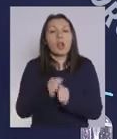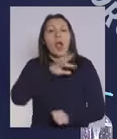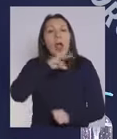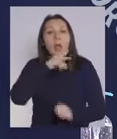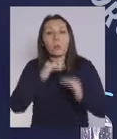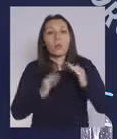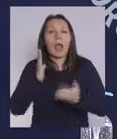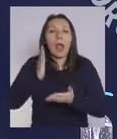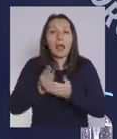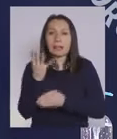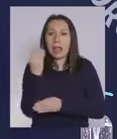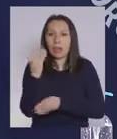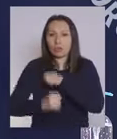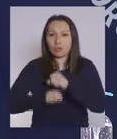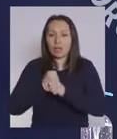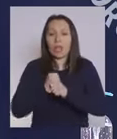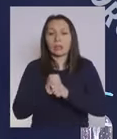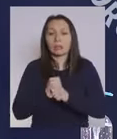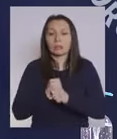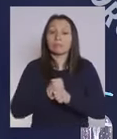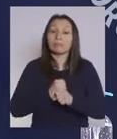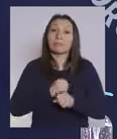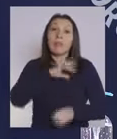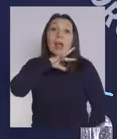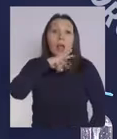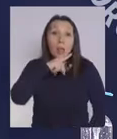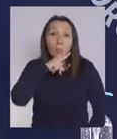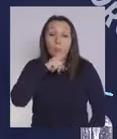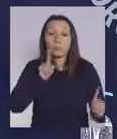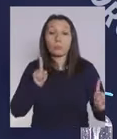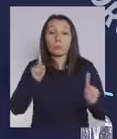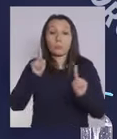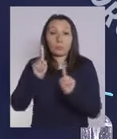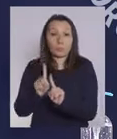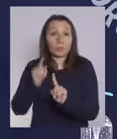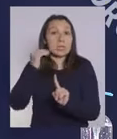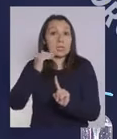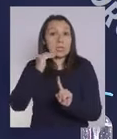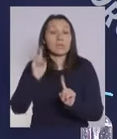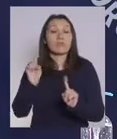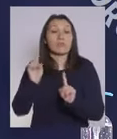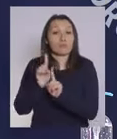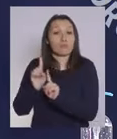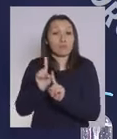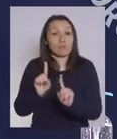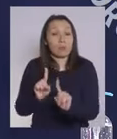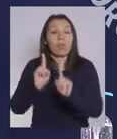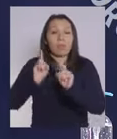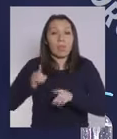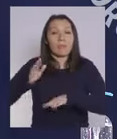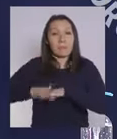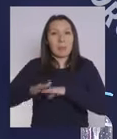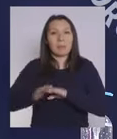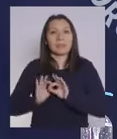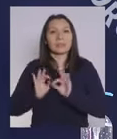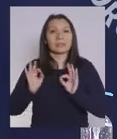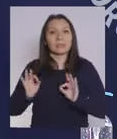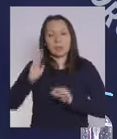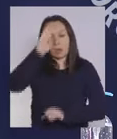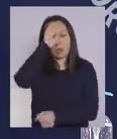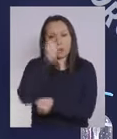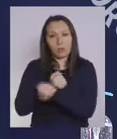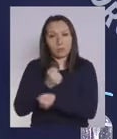los 14 años. Los adultos que salgan con el niño, la persona adulta que salga con los niños va a tener que pedir un permiso a través de